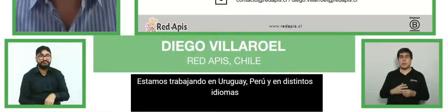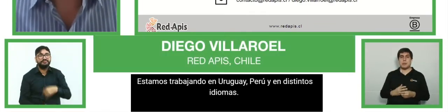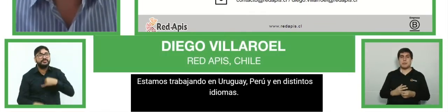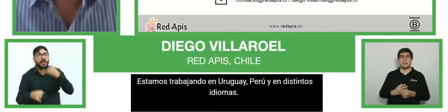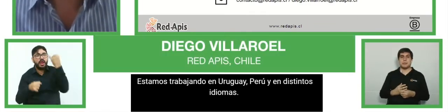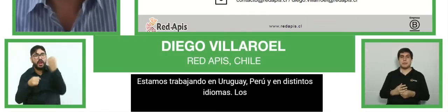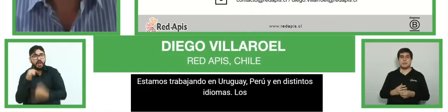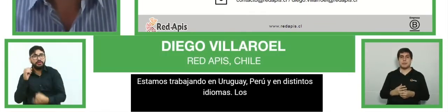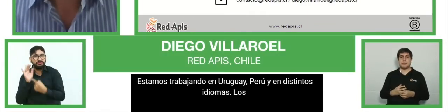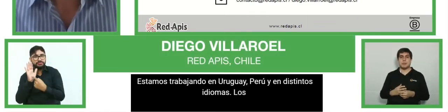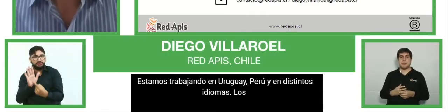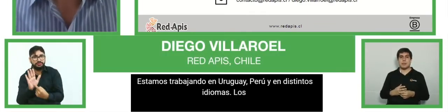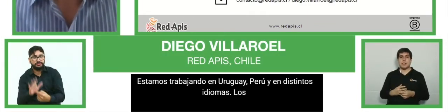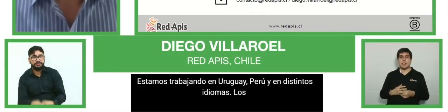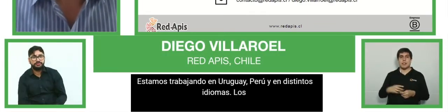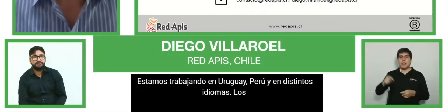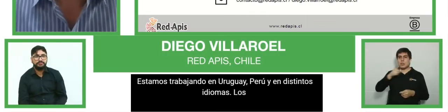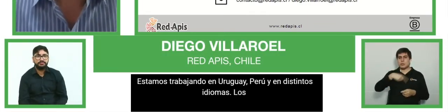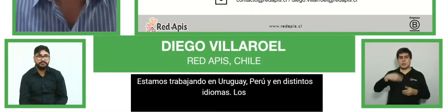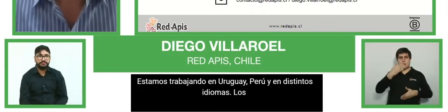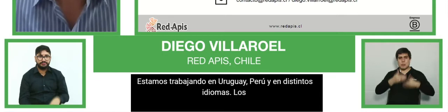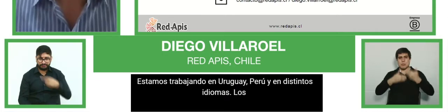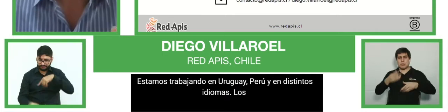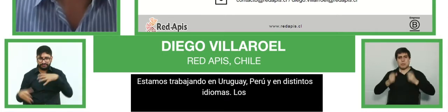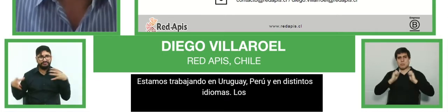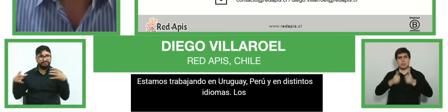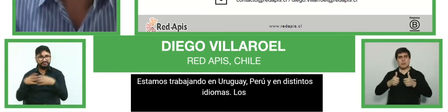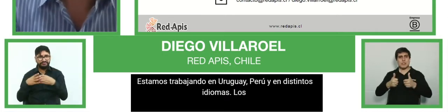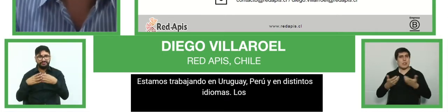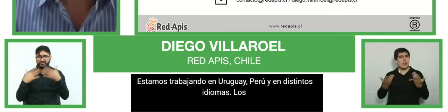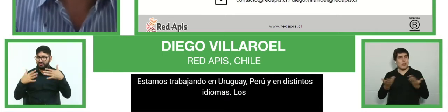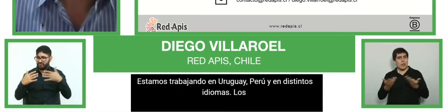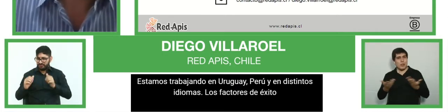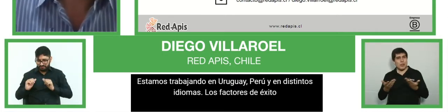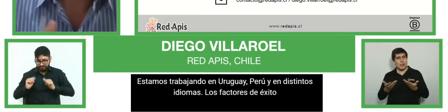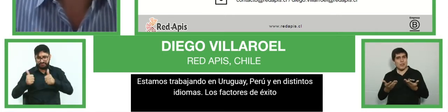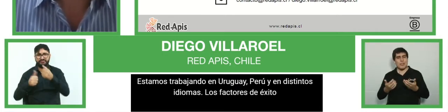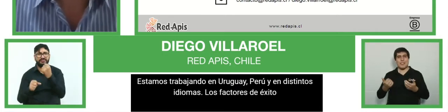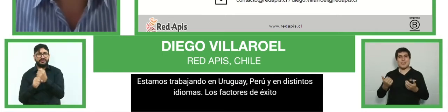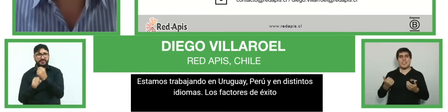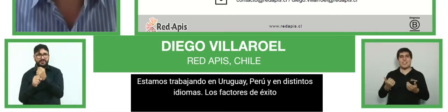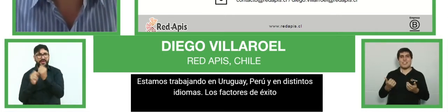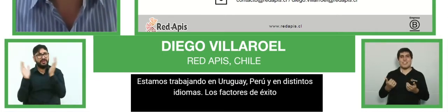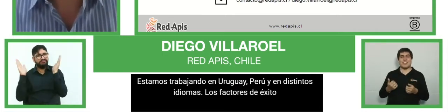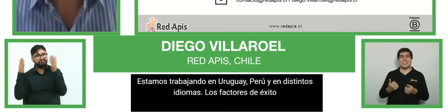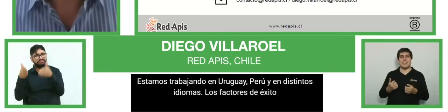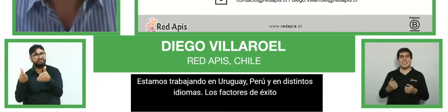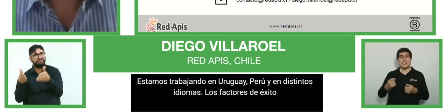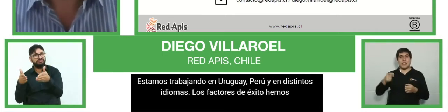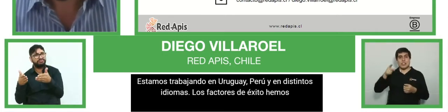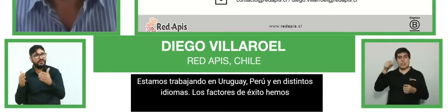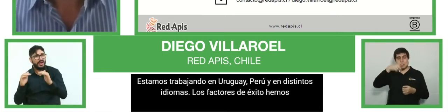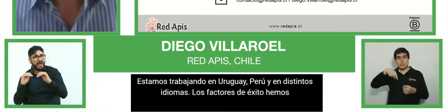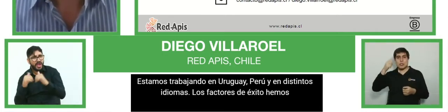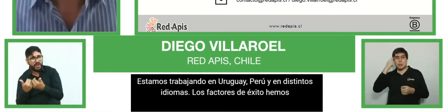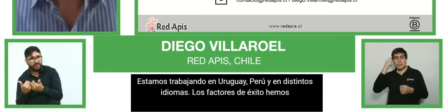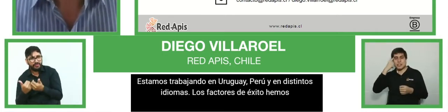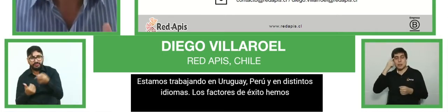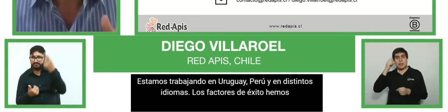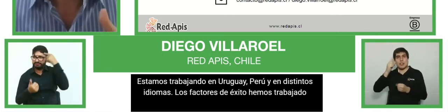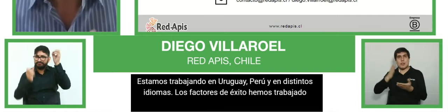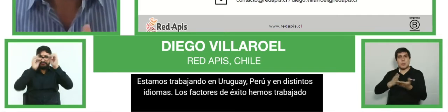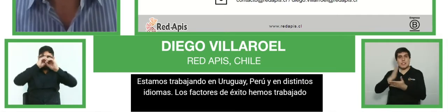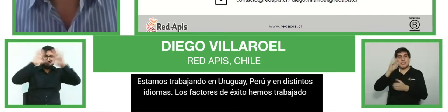éxito? Primero que todo, que hemos trabajado desde la base, desde que nace ReAPID, desde el año 2012,